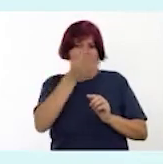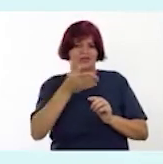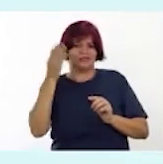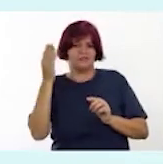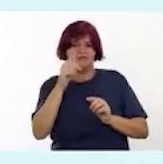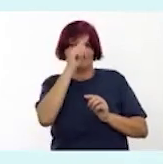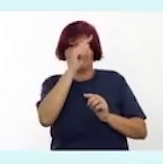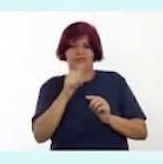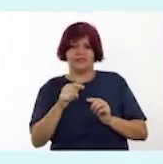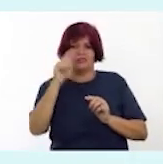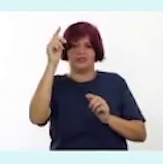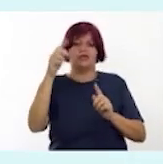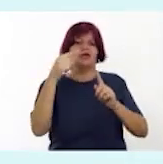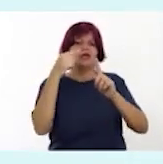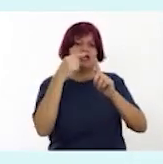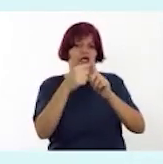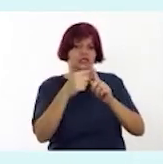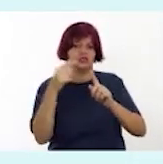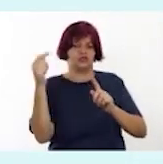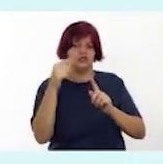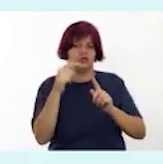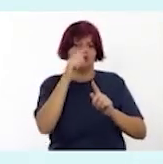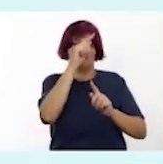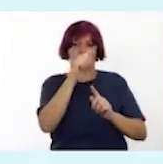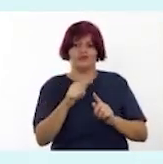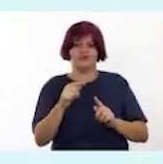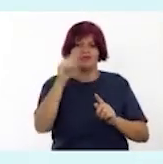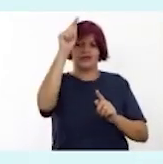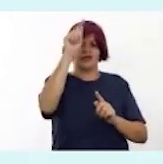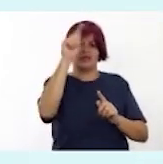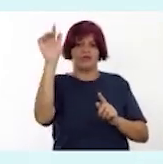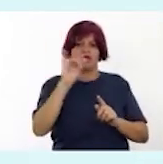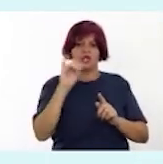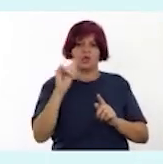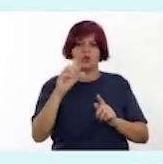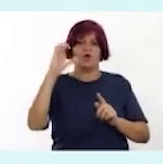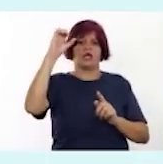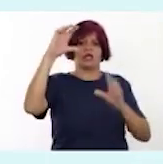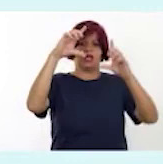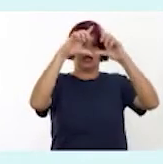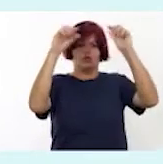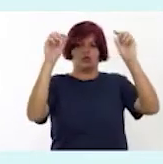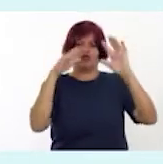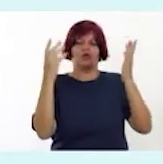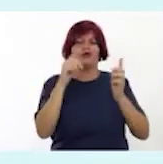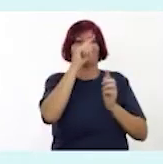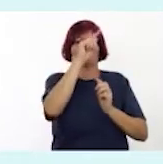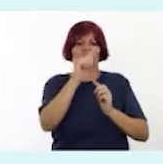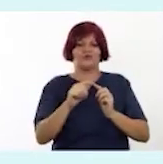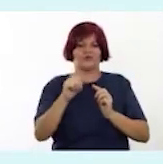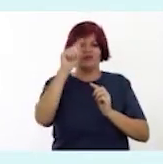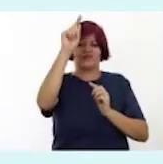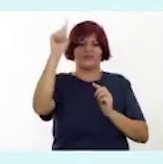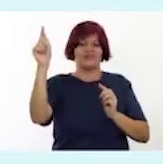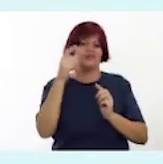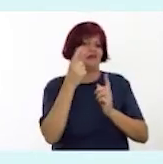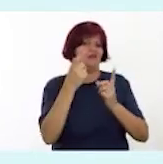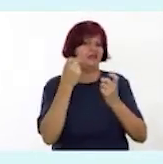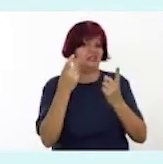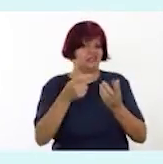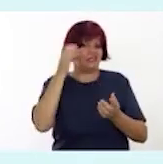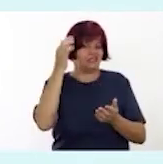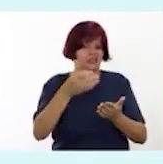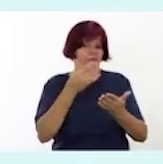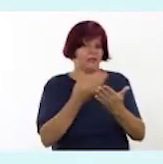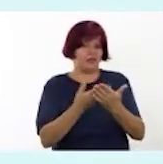la simplificación de radicales, la adición y sustracción de radicales semejantes, y bueno, las ecuaciones con radicales, la necesidad de